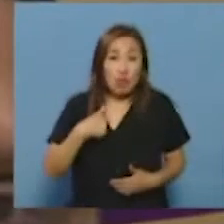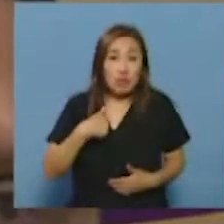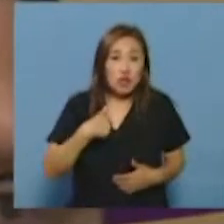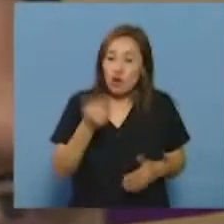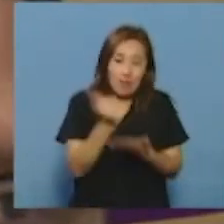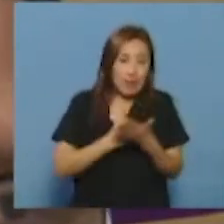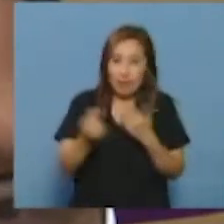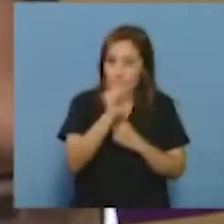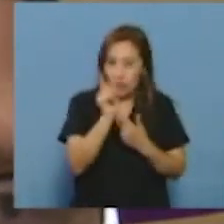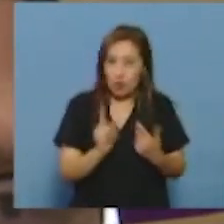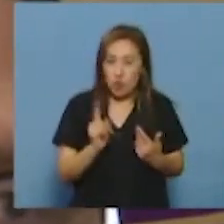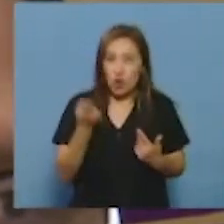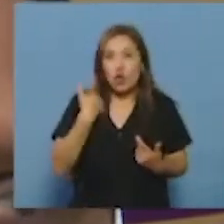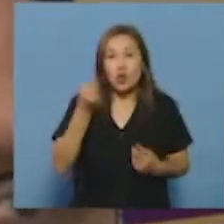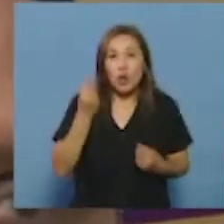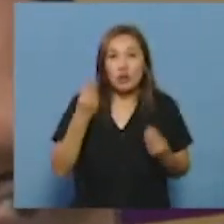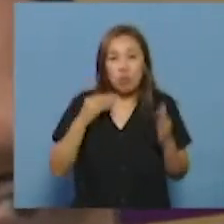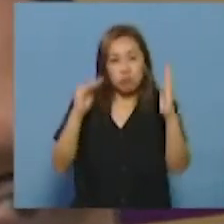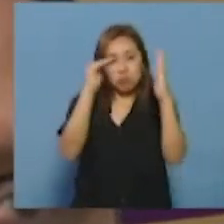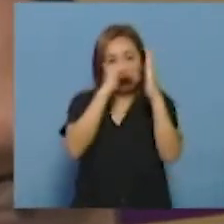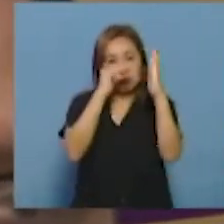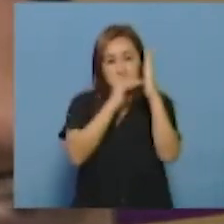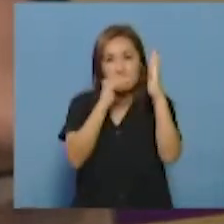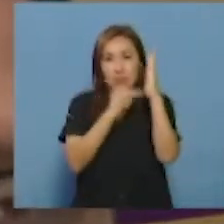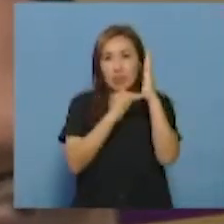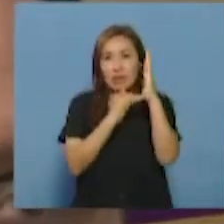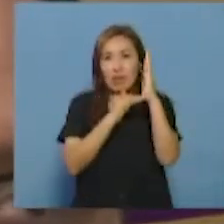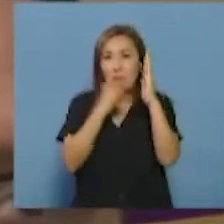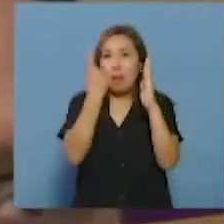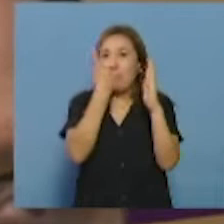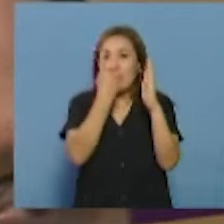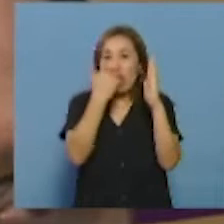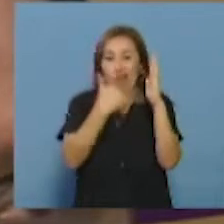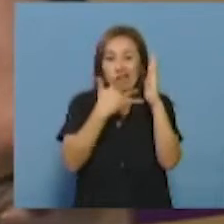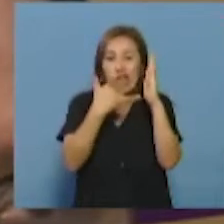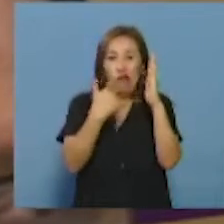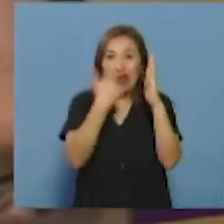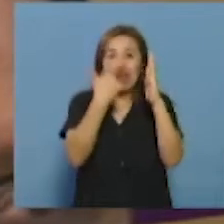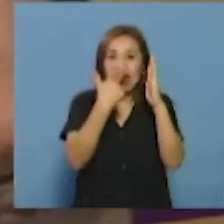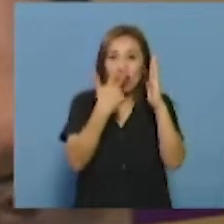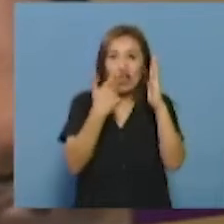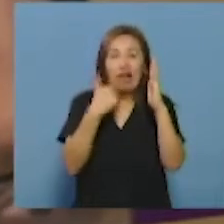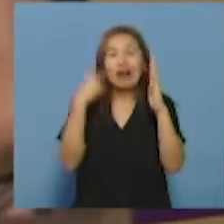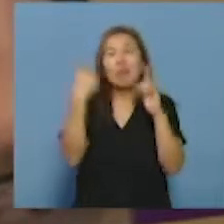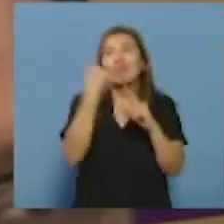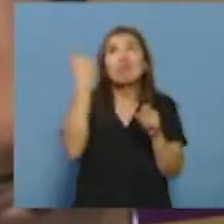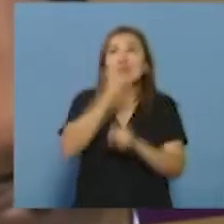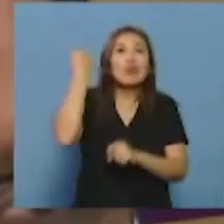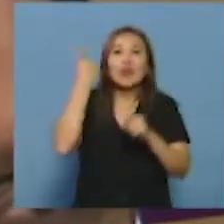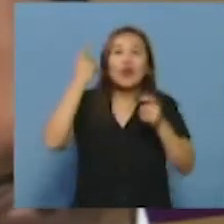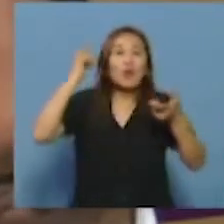me lo esperaba, y cuando se fueron llenando los puestos, y estábamos primero en el quinto, en el tercero, cuando dijimos primero, fue una